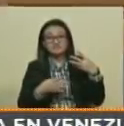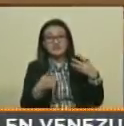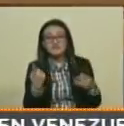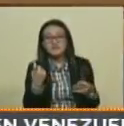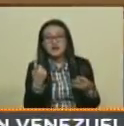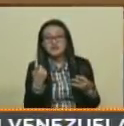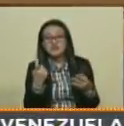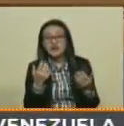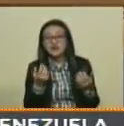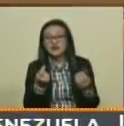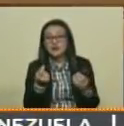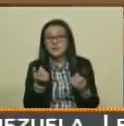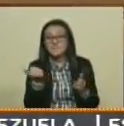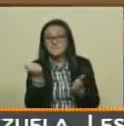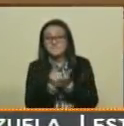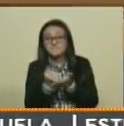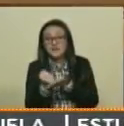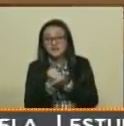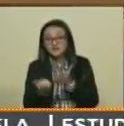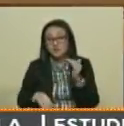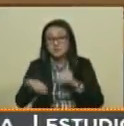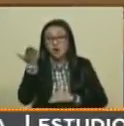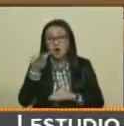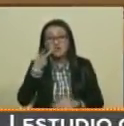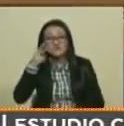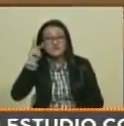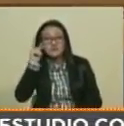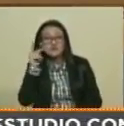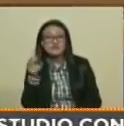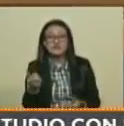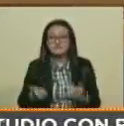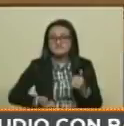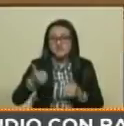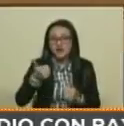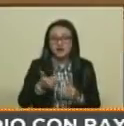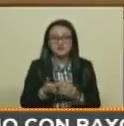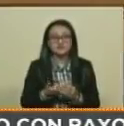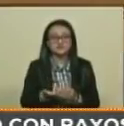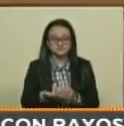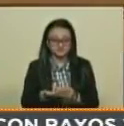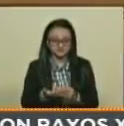la gran mayoría de ellos sin ejecutar, que se otorgaron a dedo